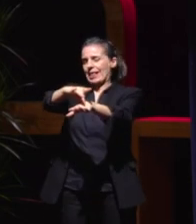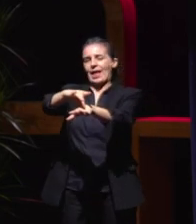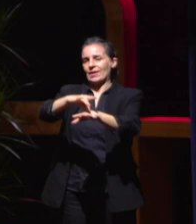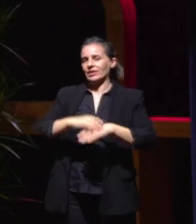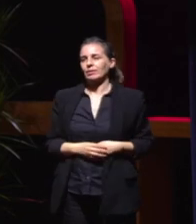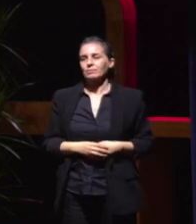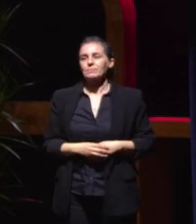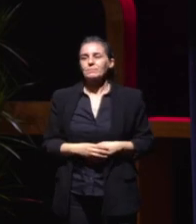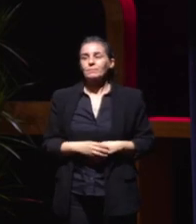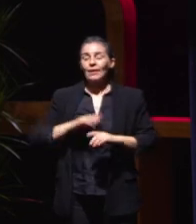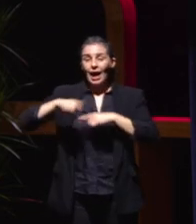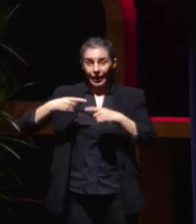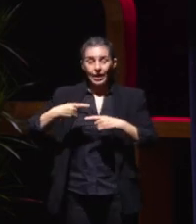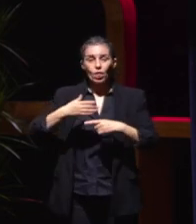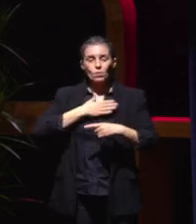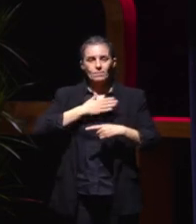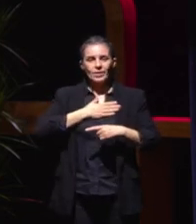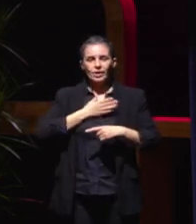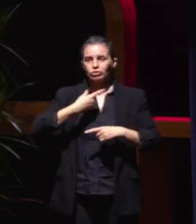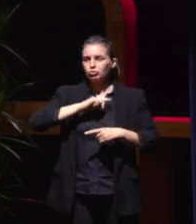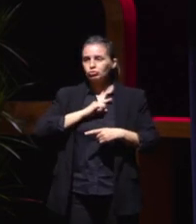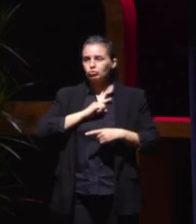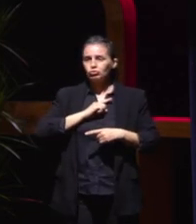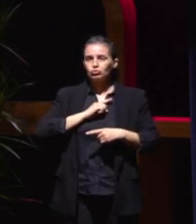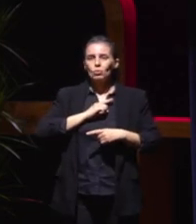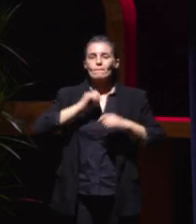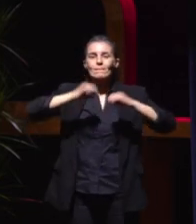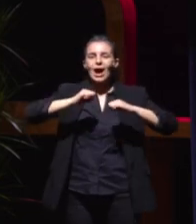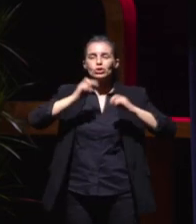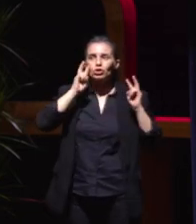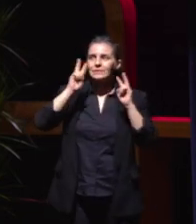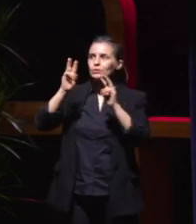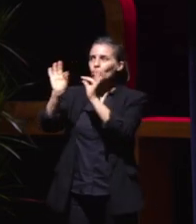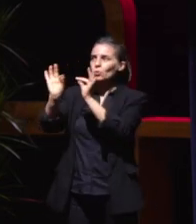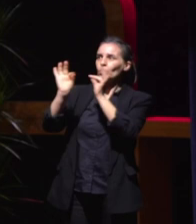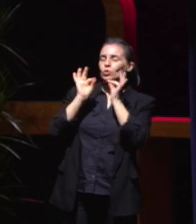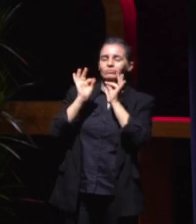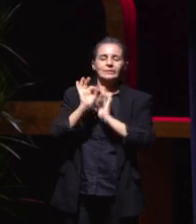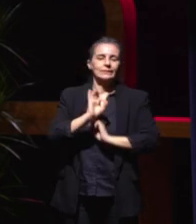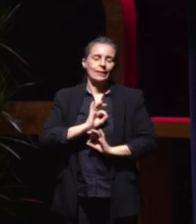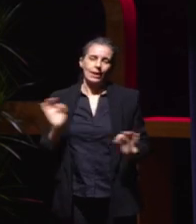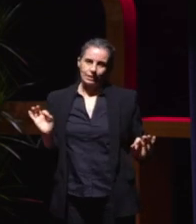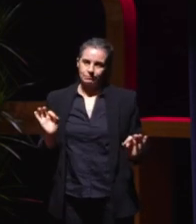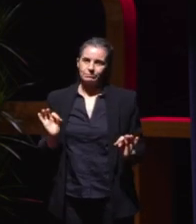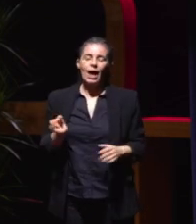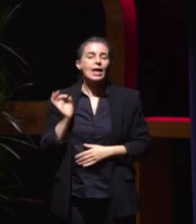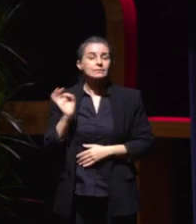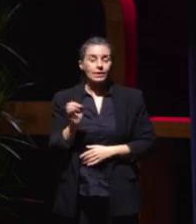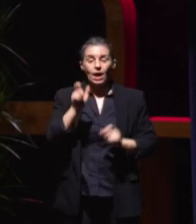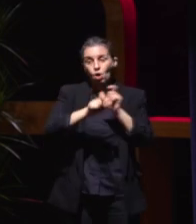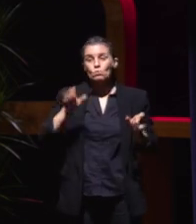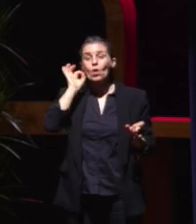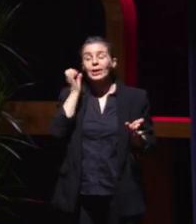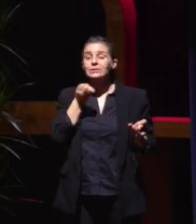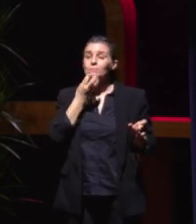mi generación no hemos visto a nuestras mayores no las hemos visto o sea Es verdad que las mujeres del psoe